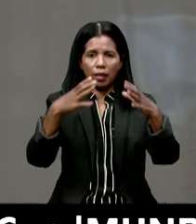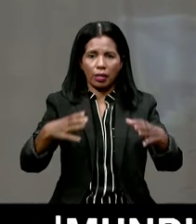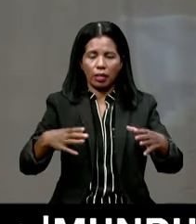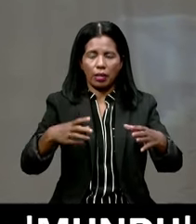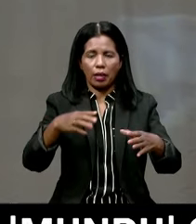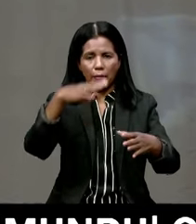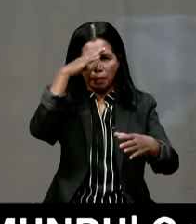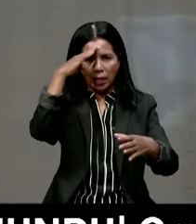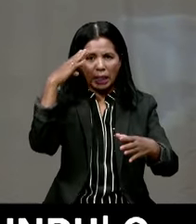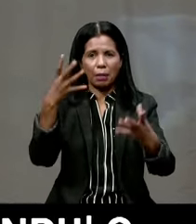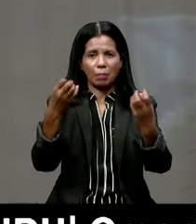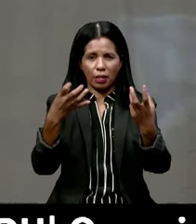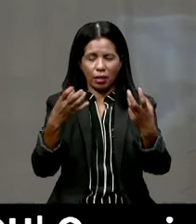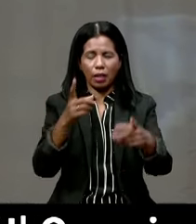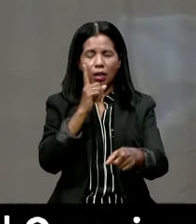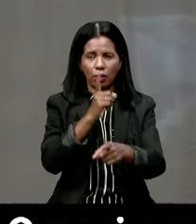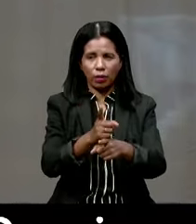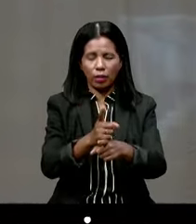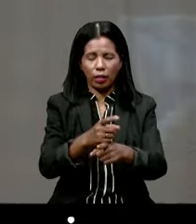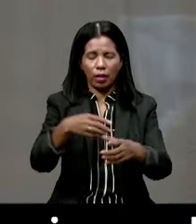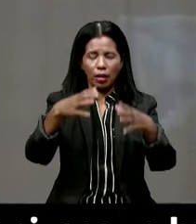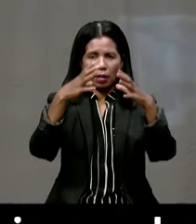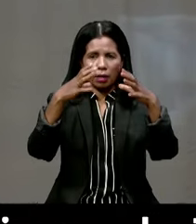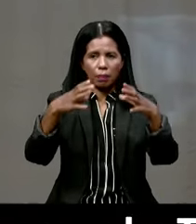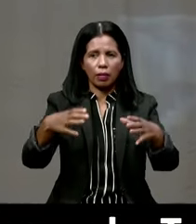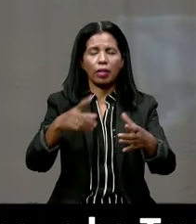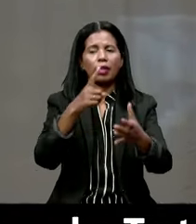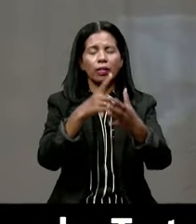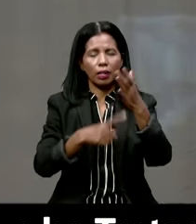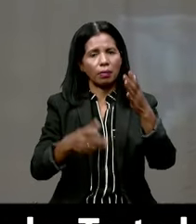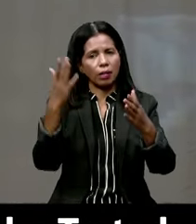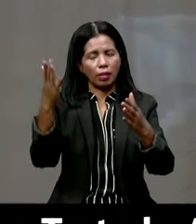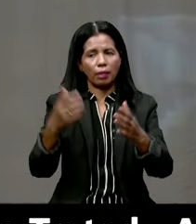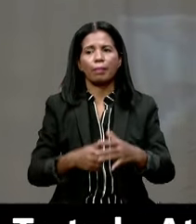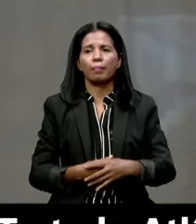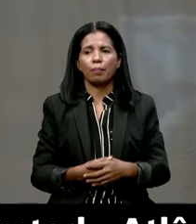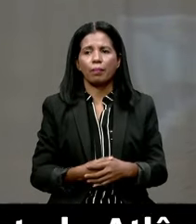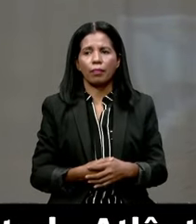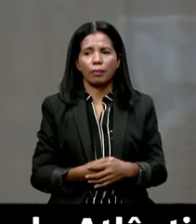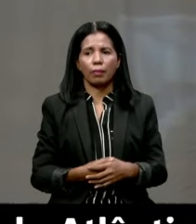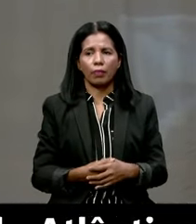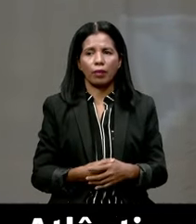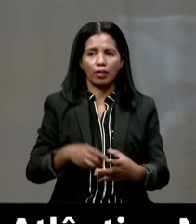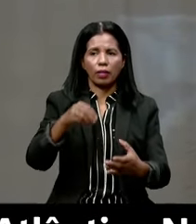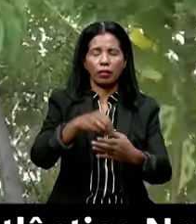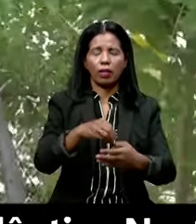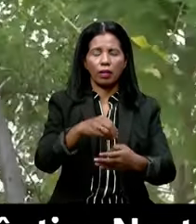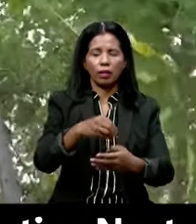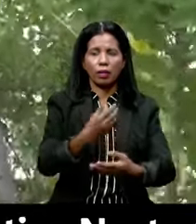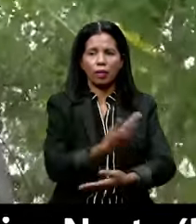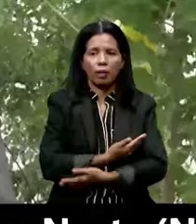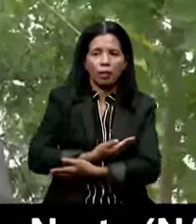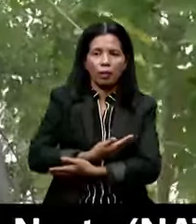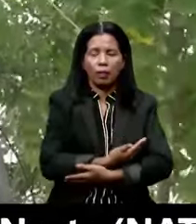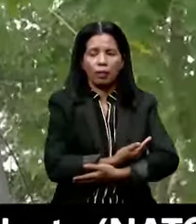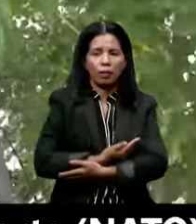barak la halimar e balde metanuan serne saida maki halarang ne a la barik nya